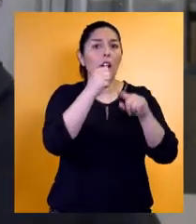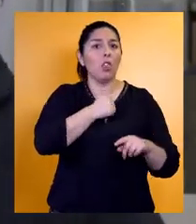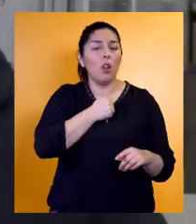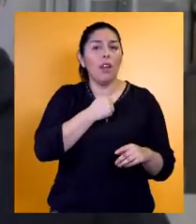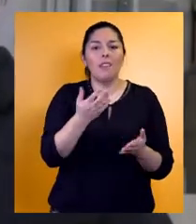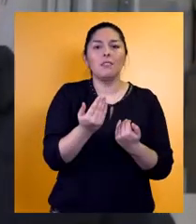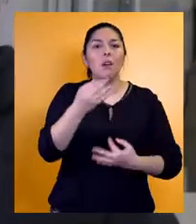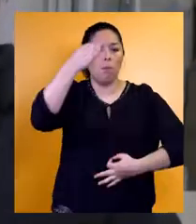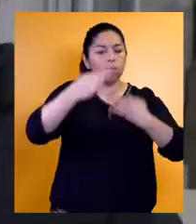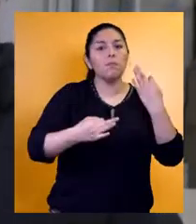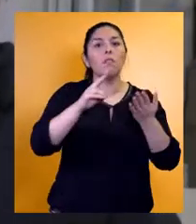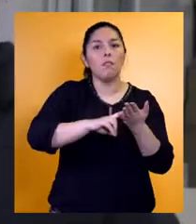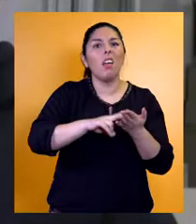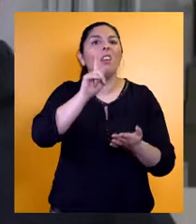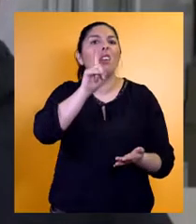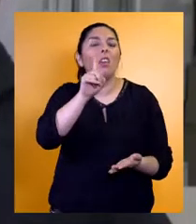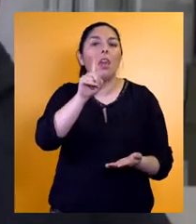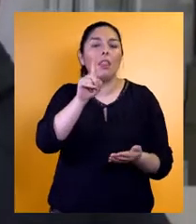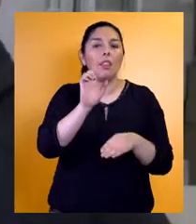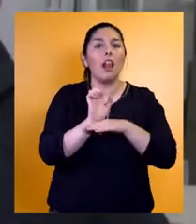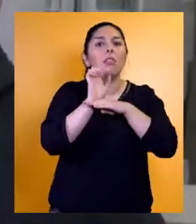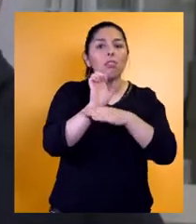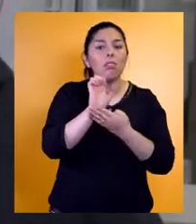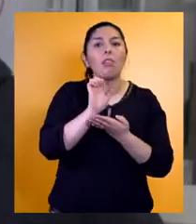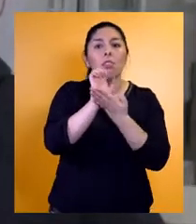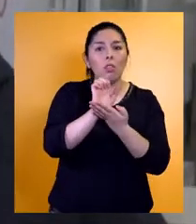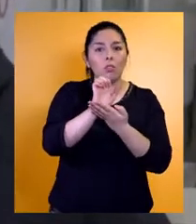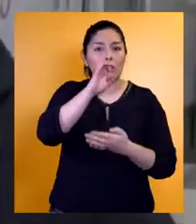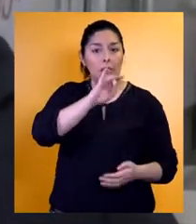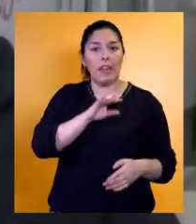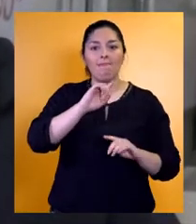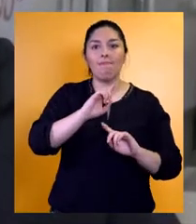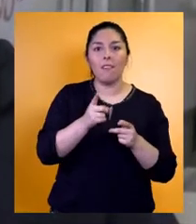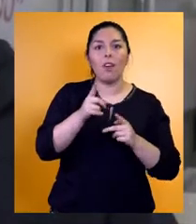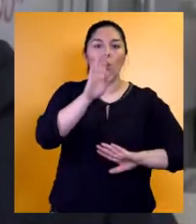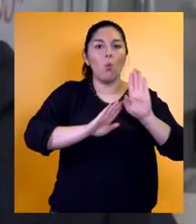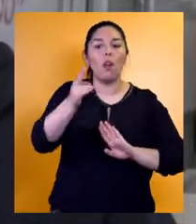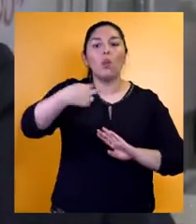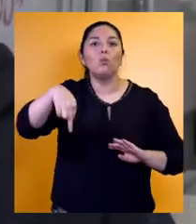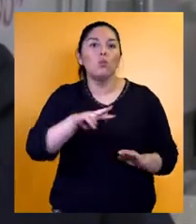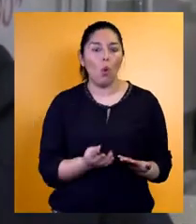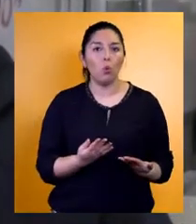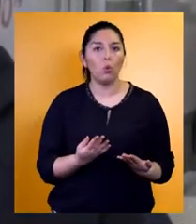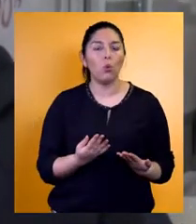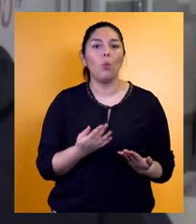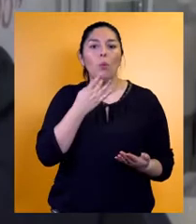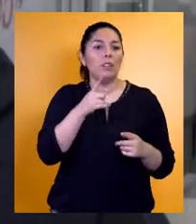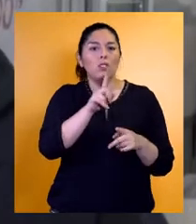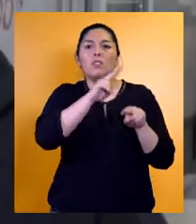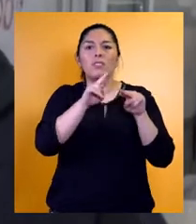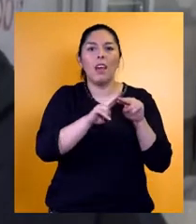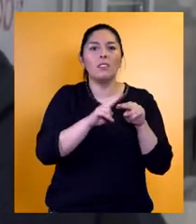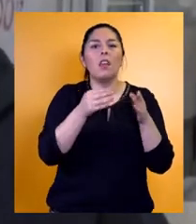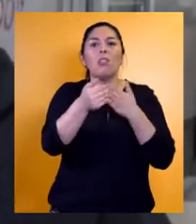La justicia la tiene que hacer el Estado de Chile. Y yo creo que todos los ciudadanos que tengan información sobre estas asociaciones ilícitas criminales en torno